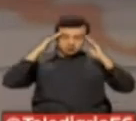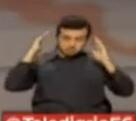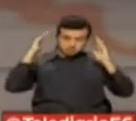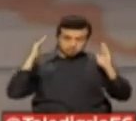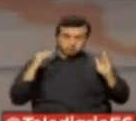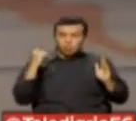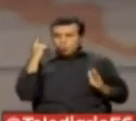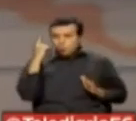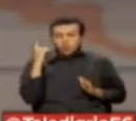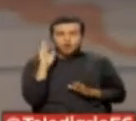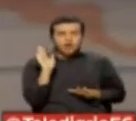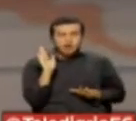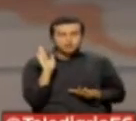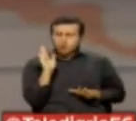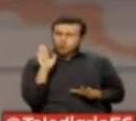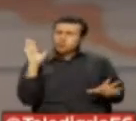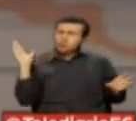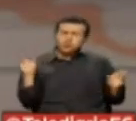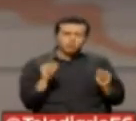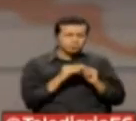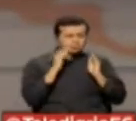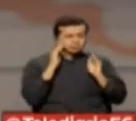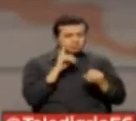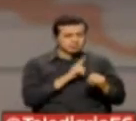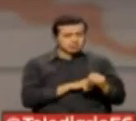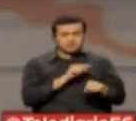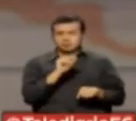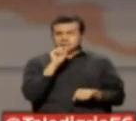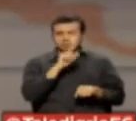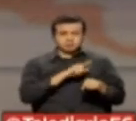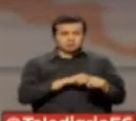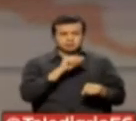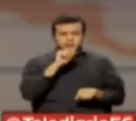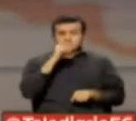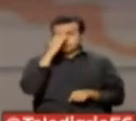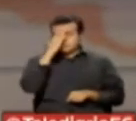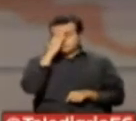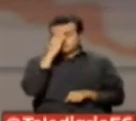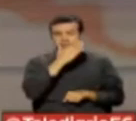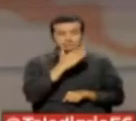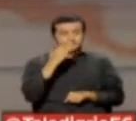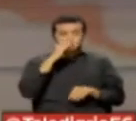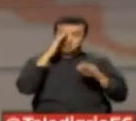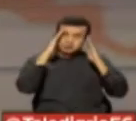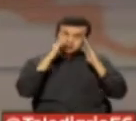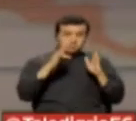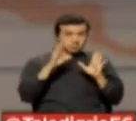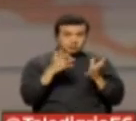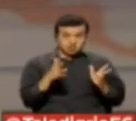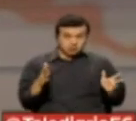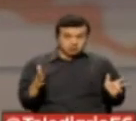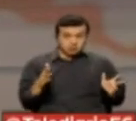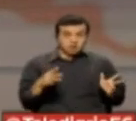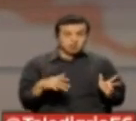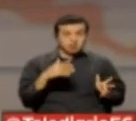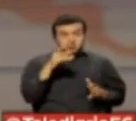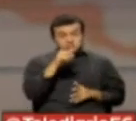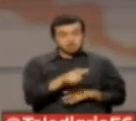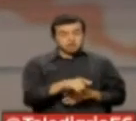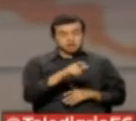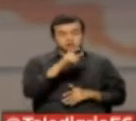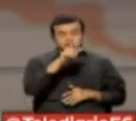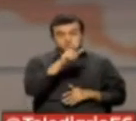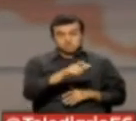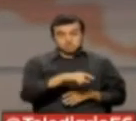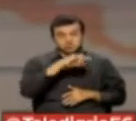en este periodo periodo tan corto entendiendo que si no lo hacemos el potencial del ser